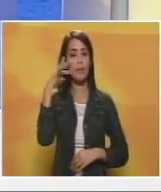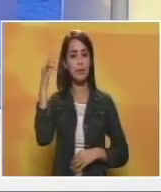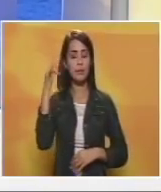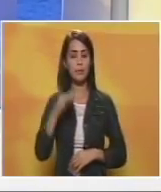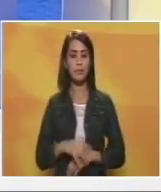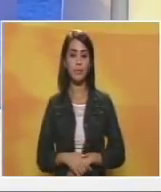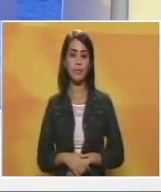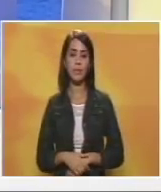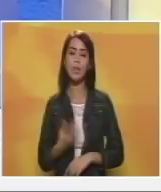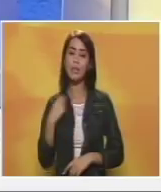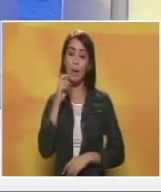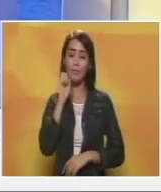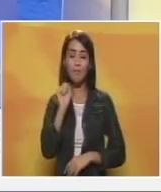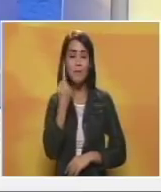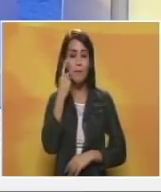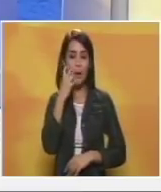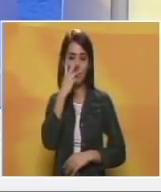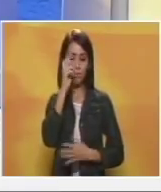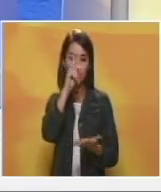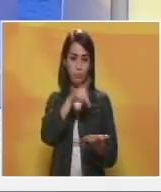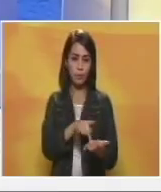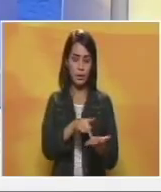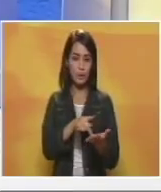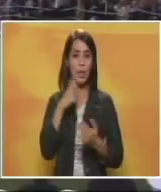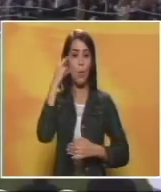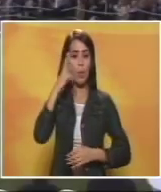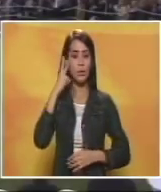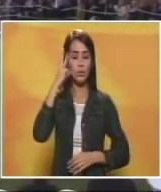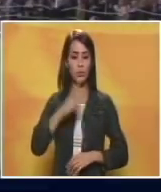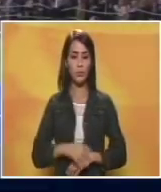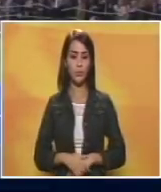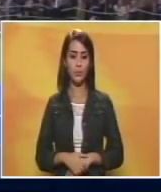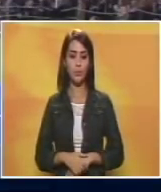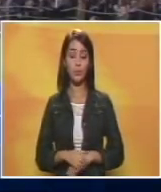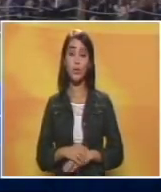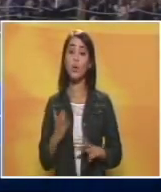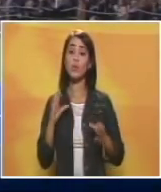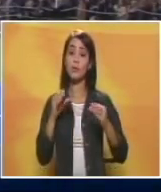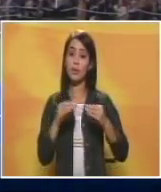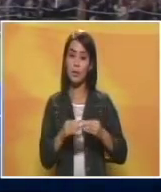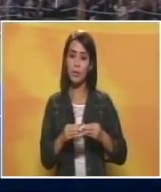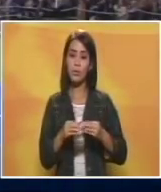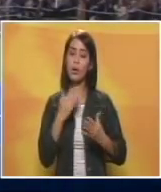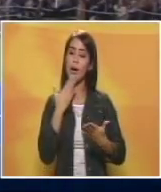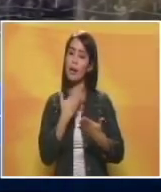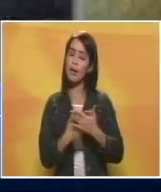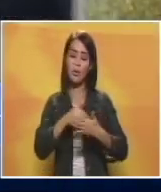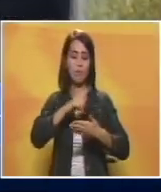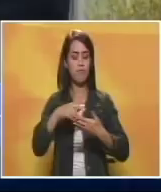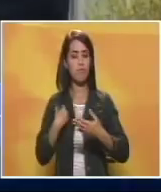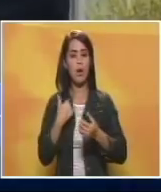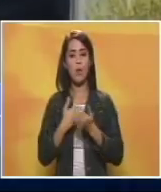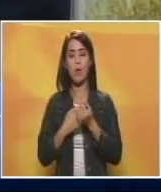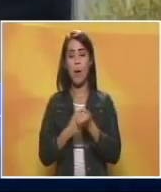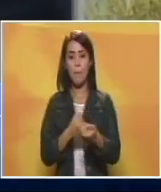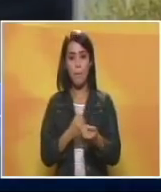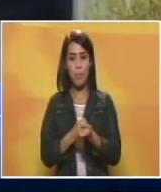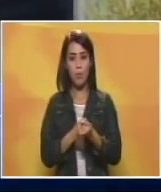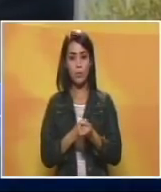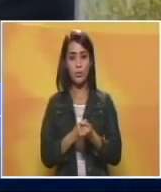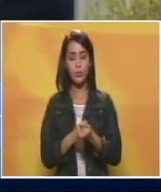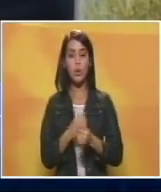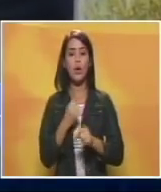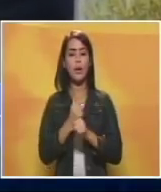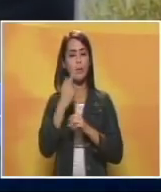Macron, quien realiza su primera visita de Estado a Washington. Durante el evento, Trump agradeció la firme colaboración de Macron en la